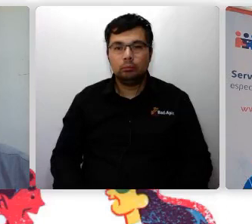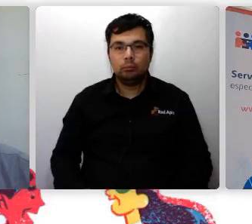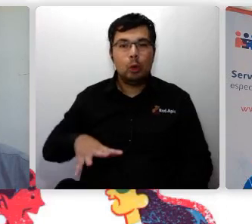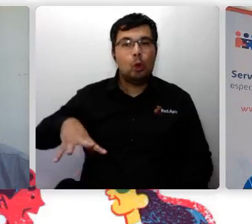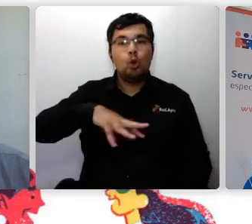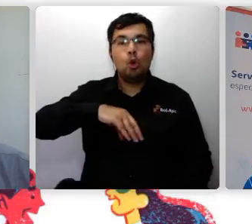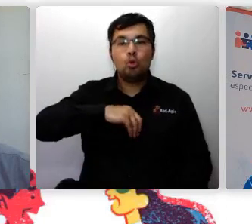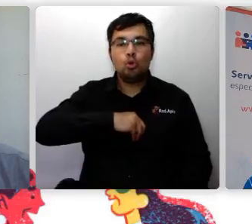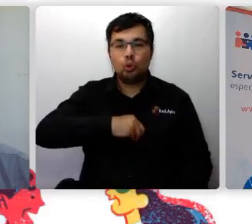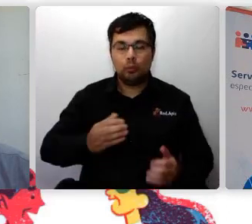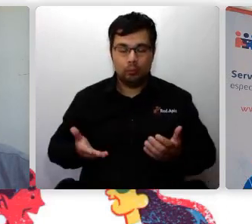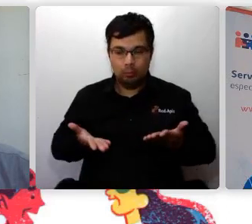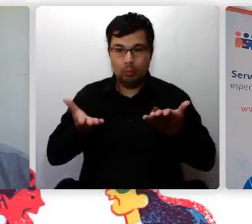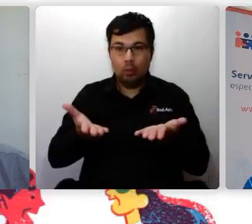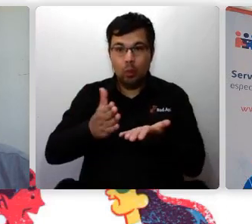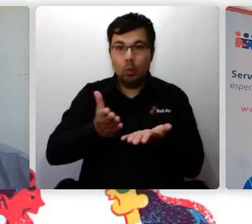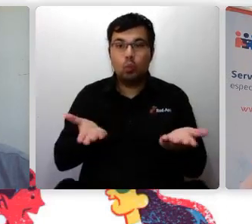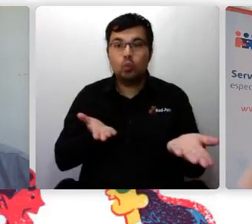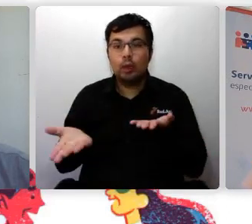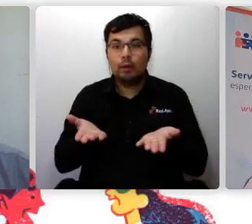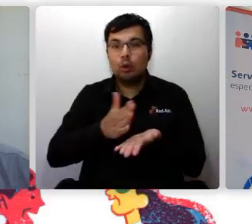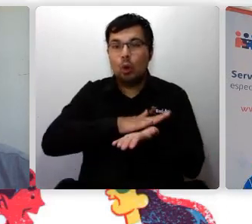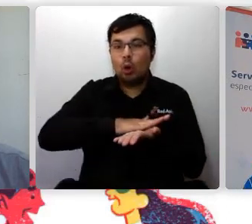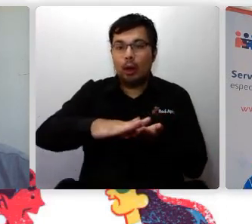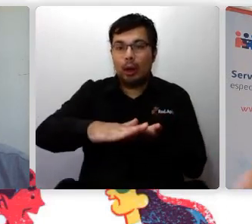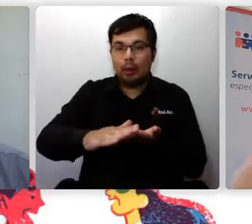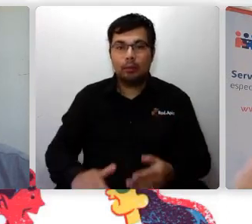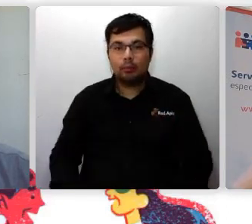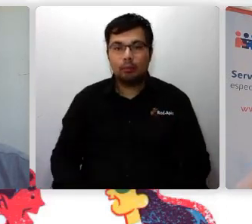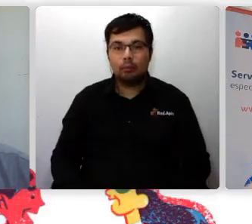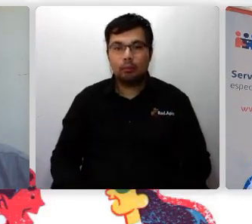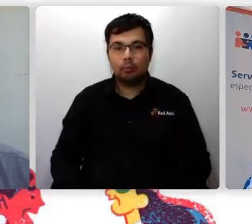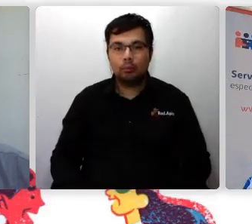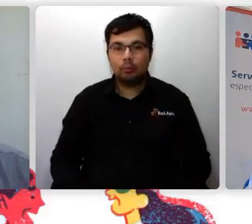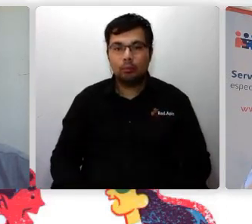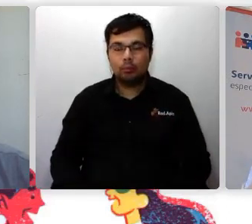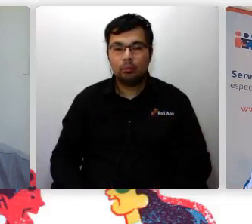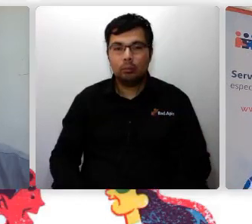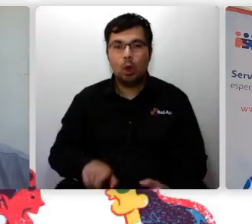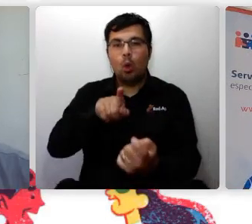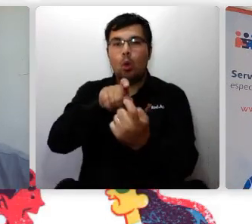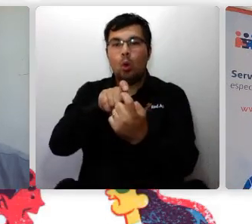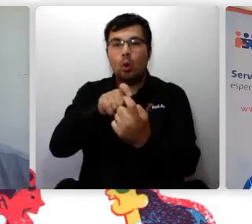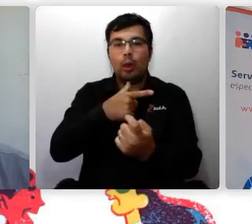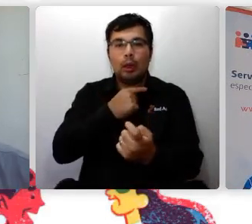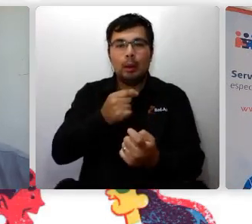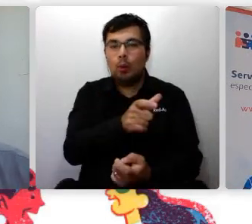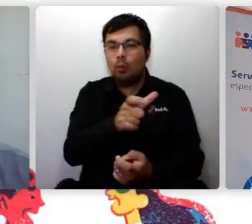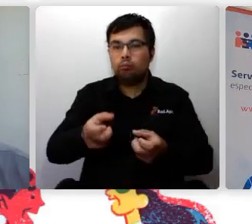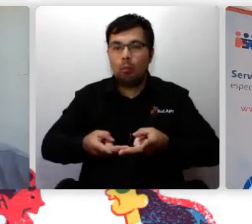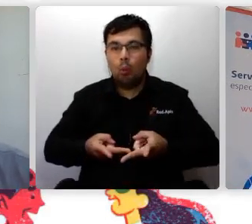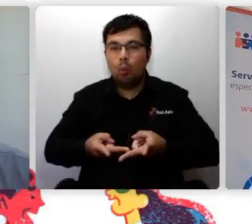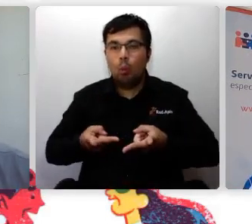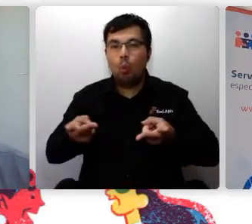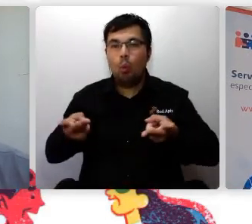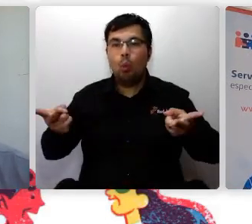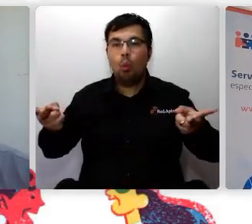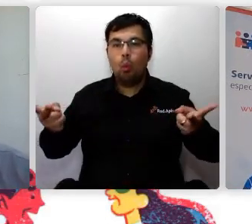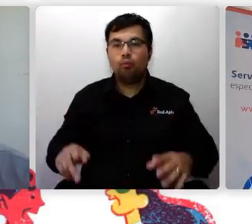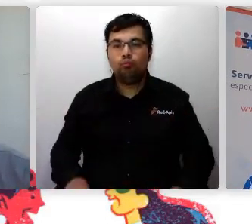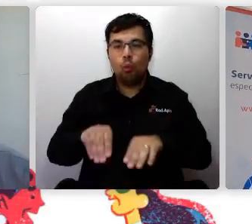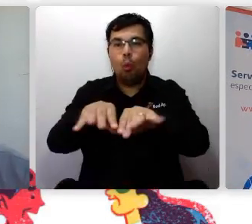especializado. Por lo tanto, queremos que la gente los use, queremos difundirlos. Es súper potente, es súper buen servicio.